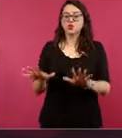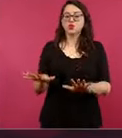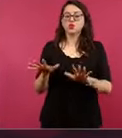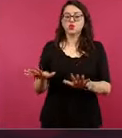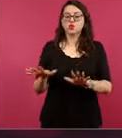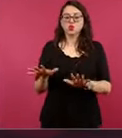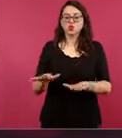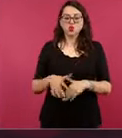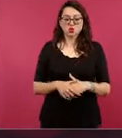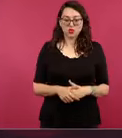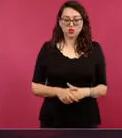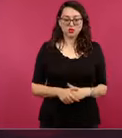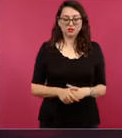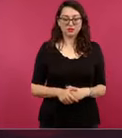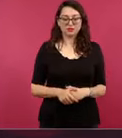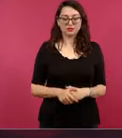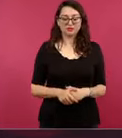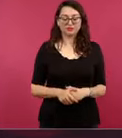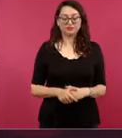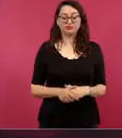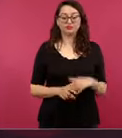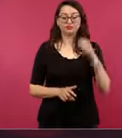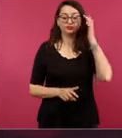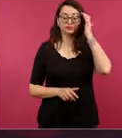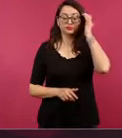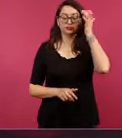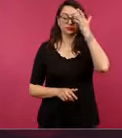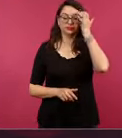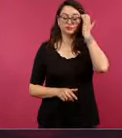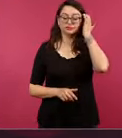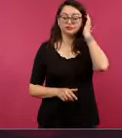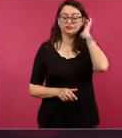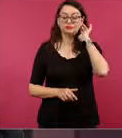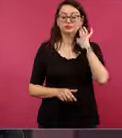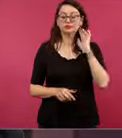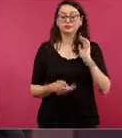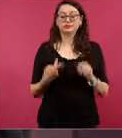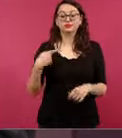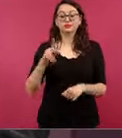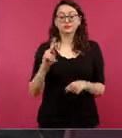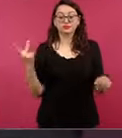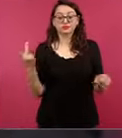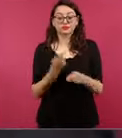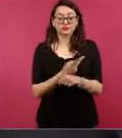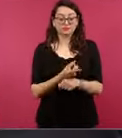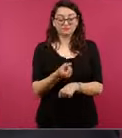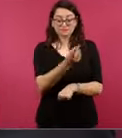no se ha hecho un buen análisis, ni siquiera